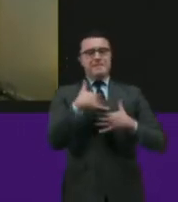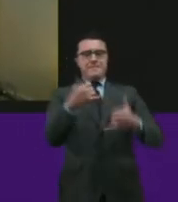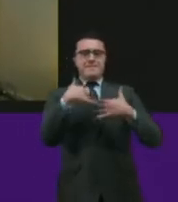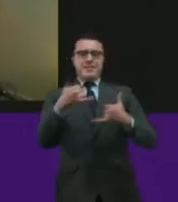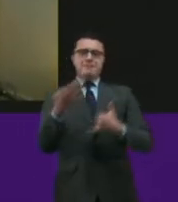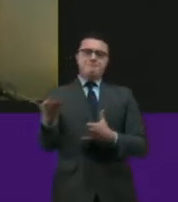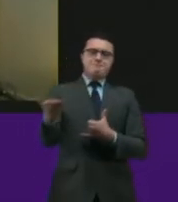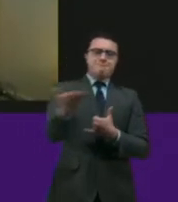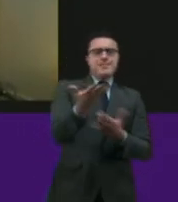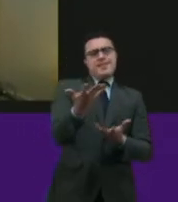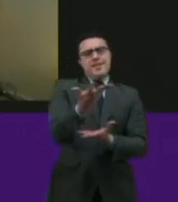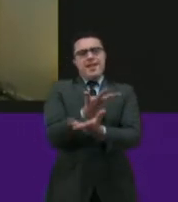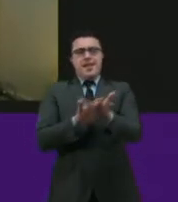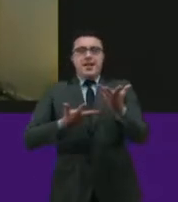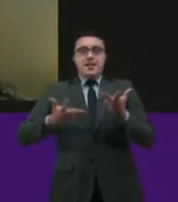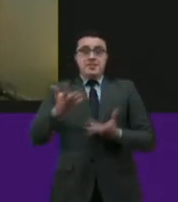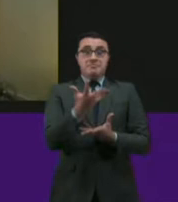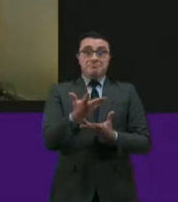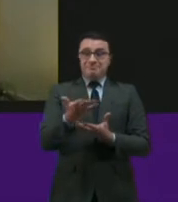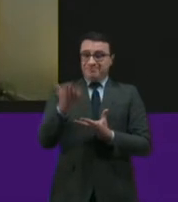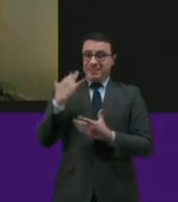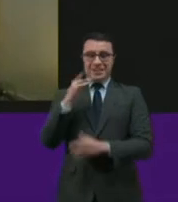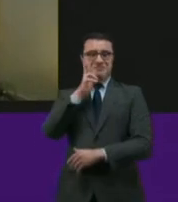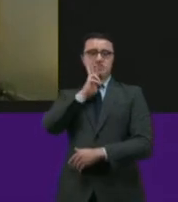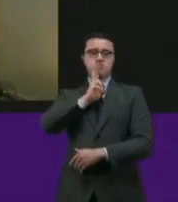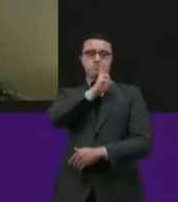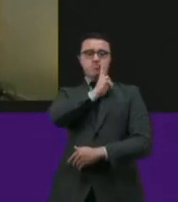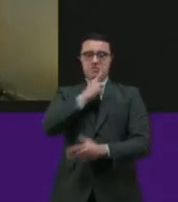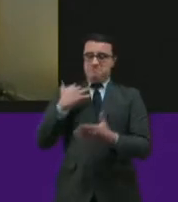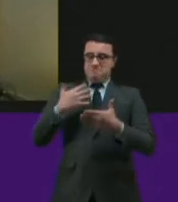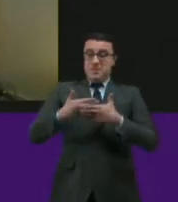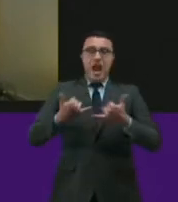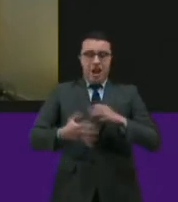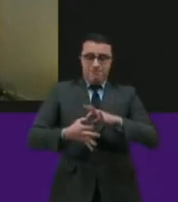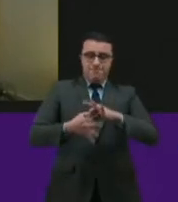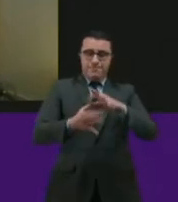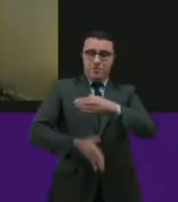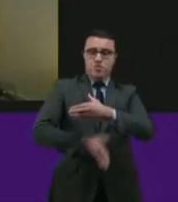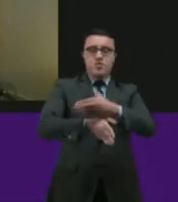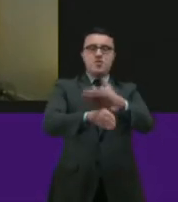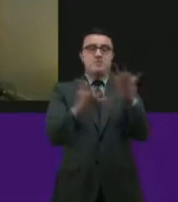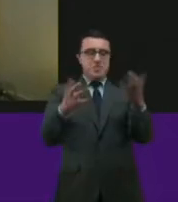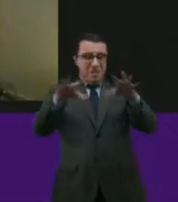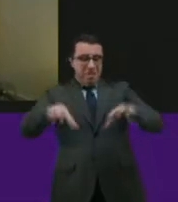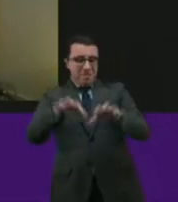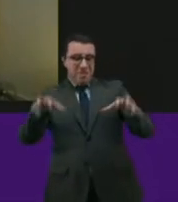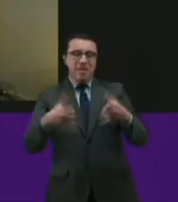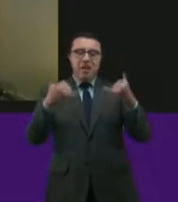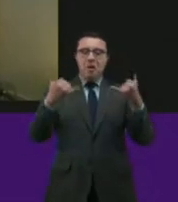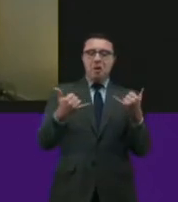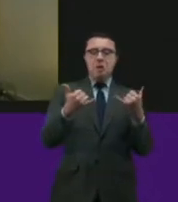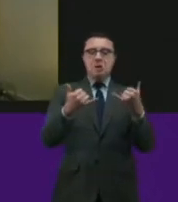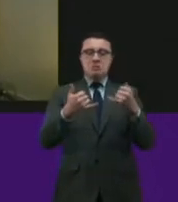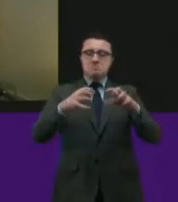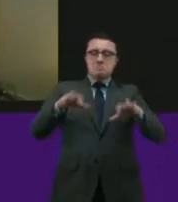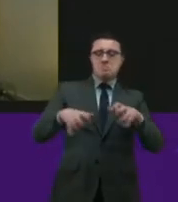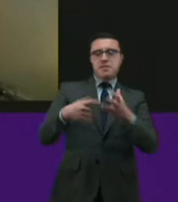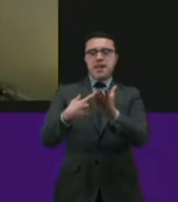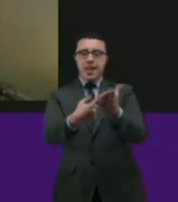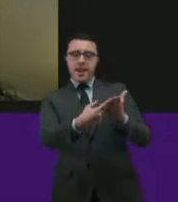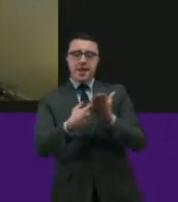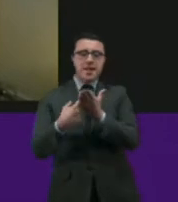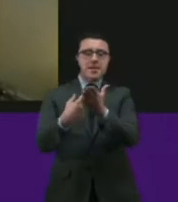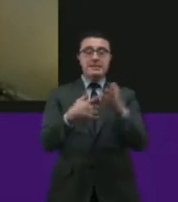ustedes, retomando después del almuerzo con una actividad que va a tener un poquito más de movimiento, porque